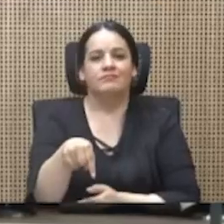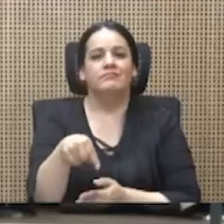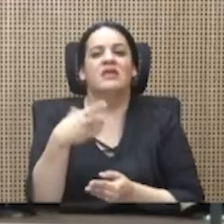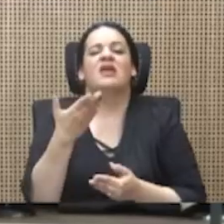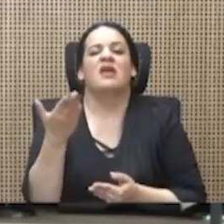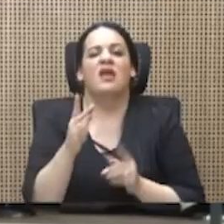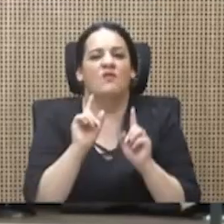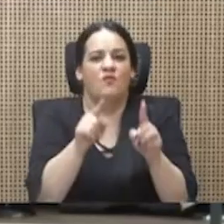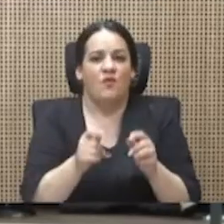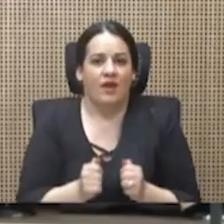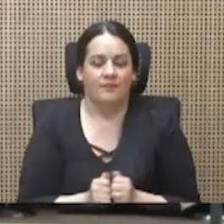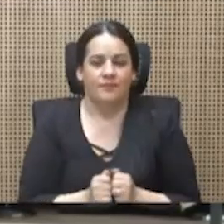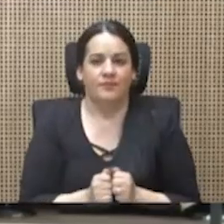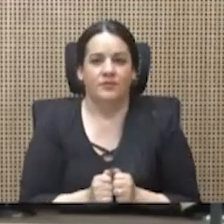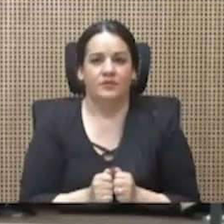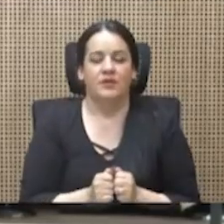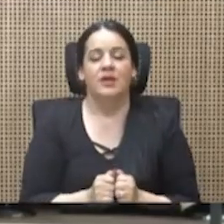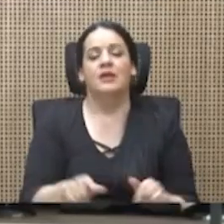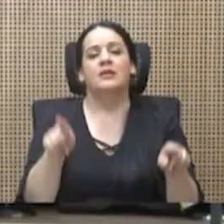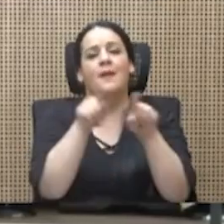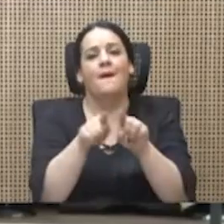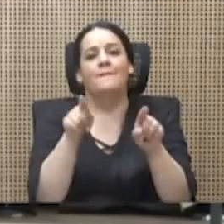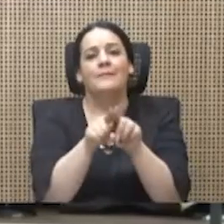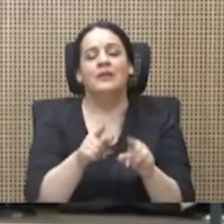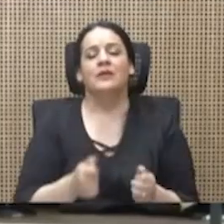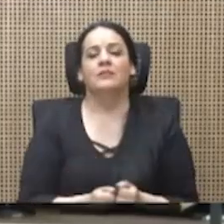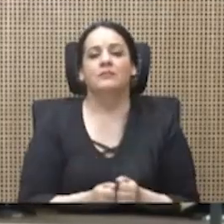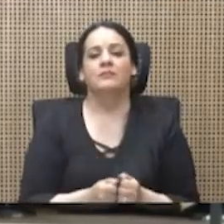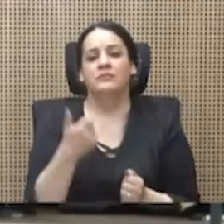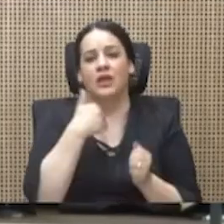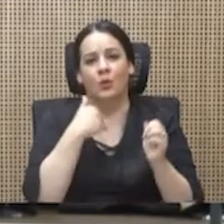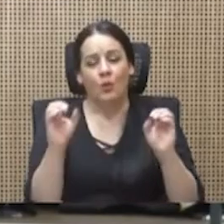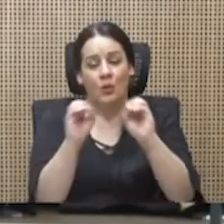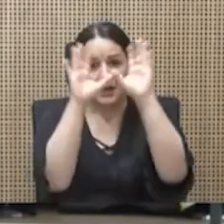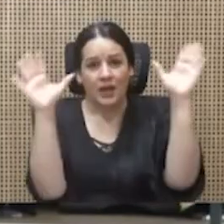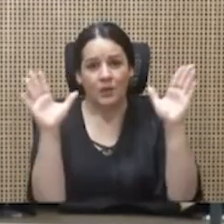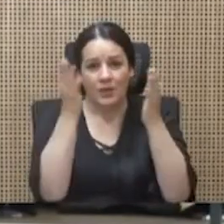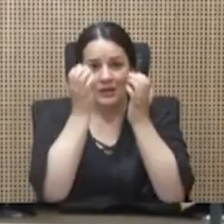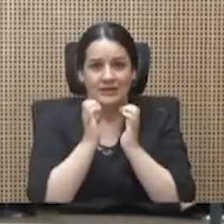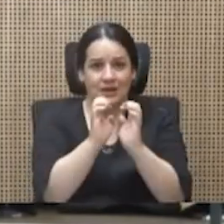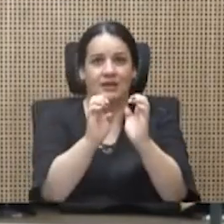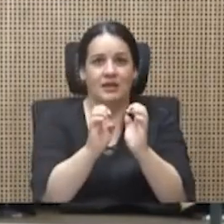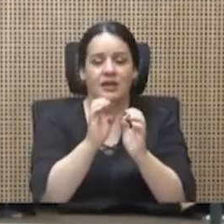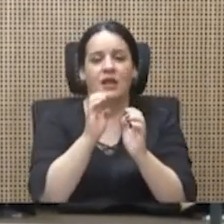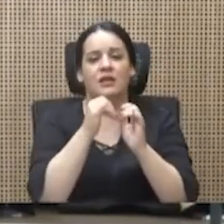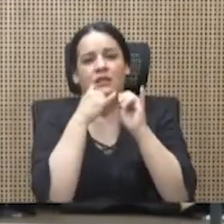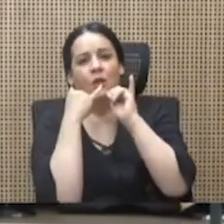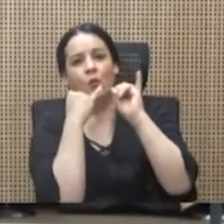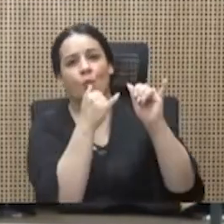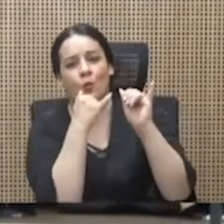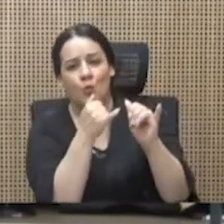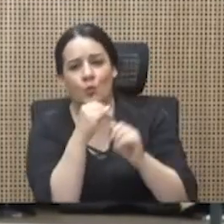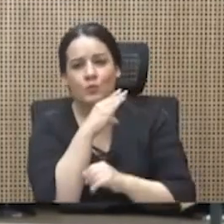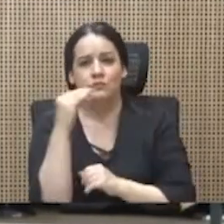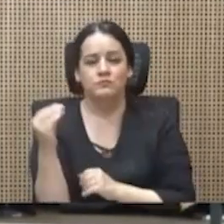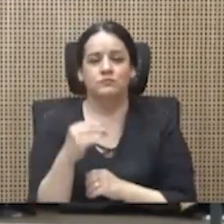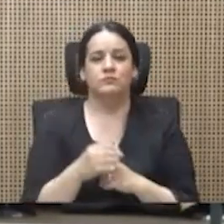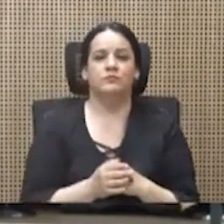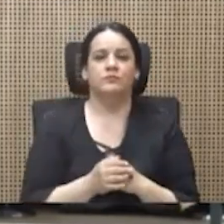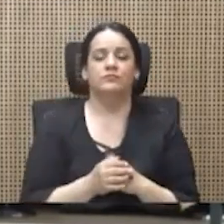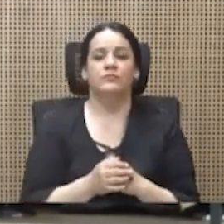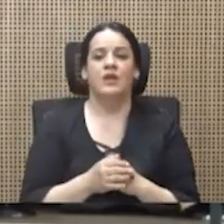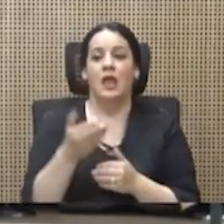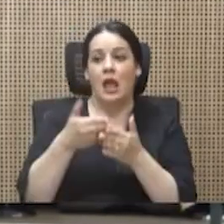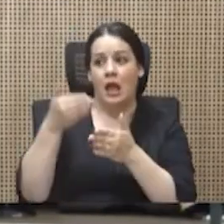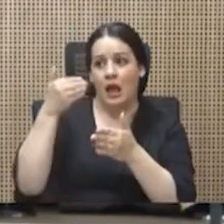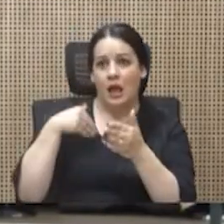Además, tengo muy claro también que la estrategia de acusar, denunciar a la